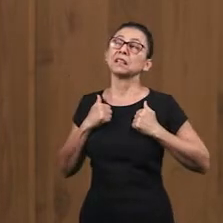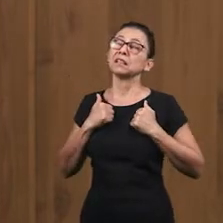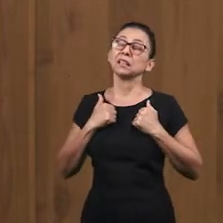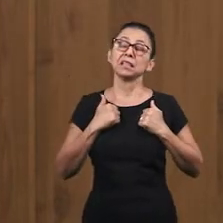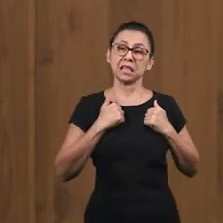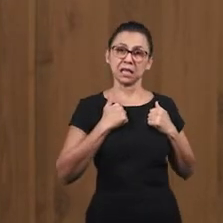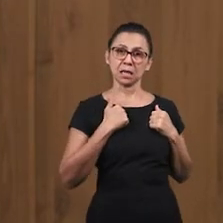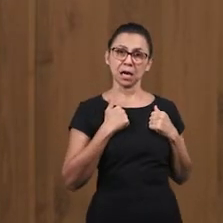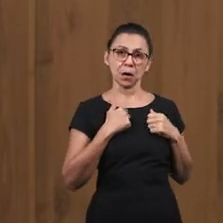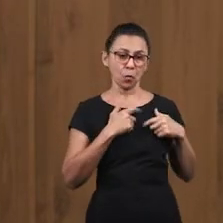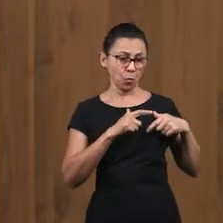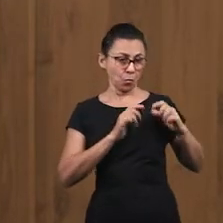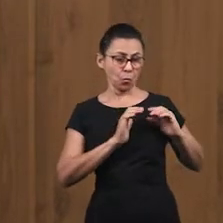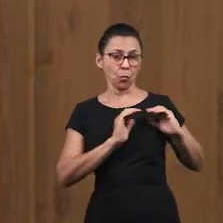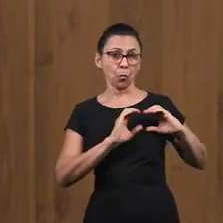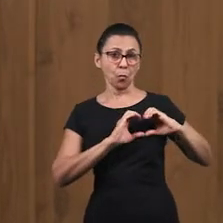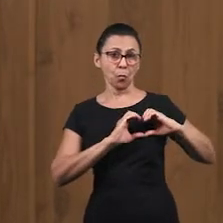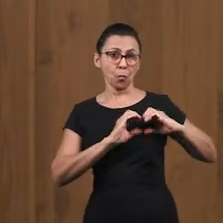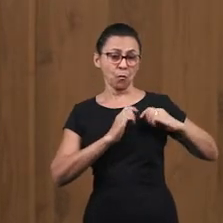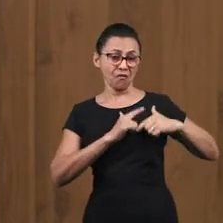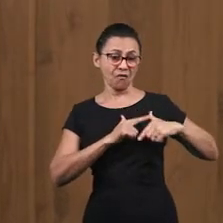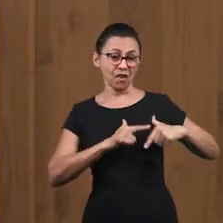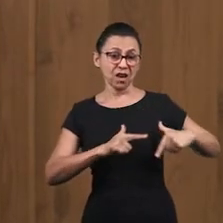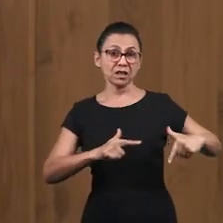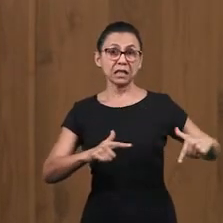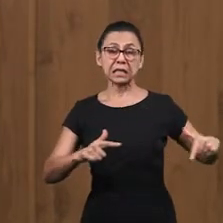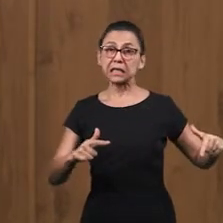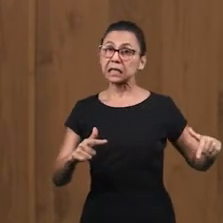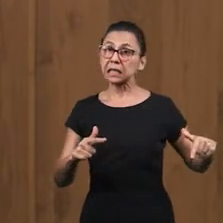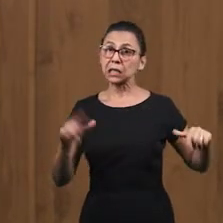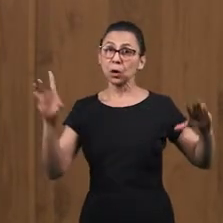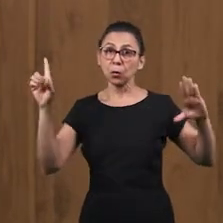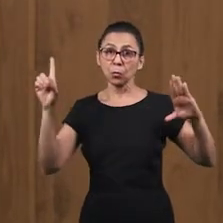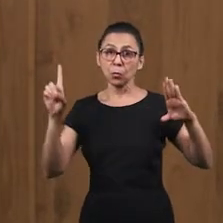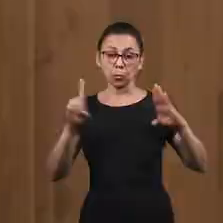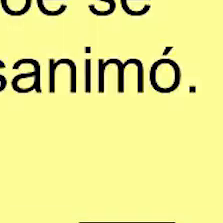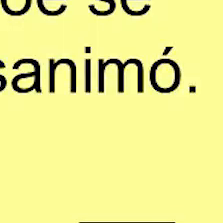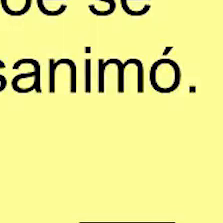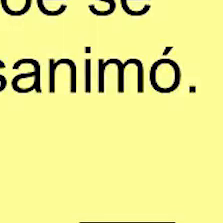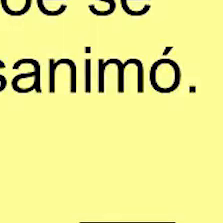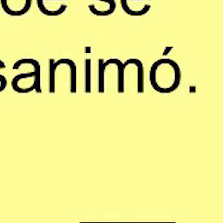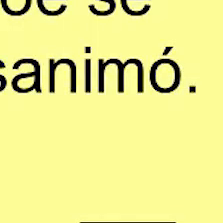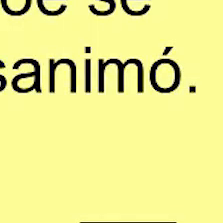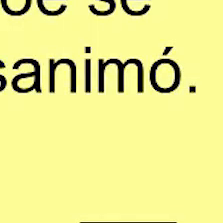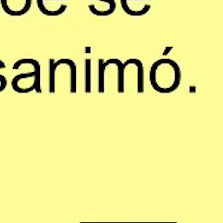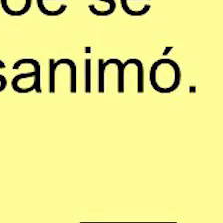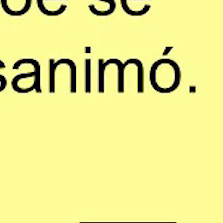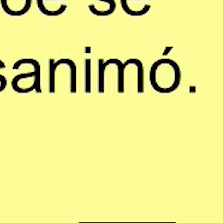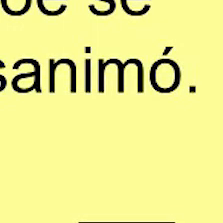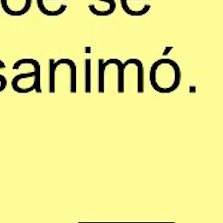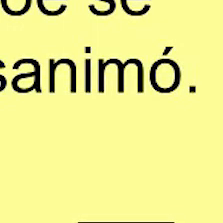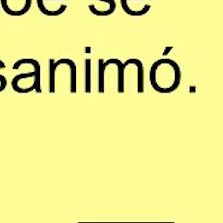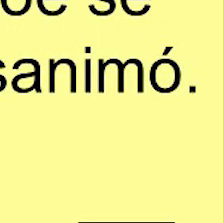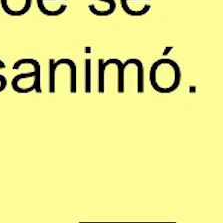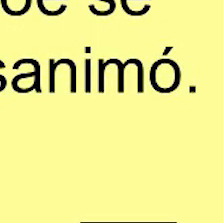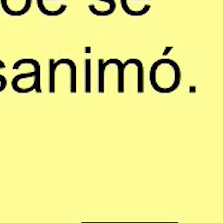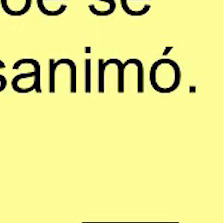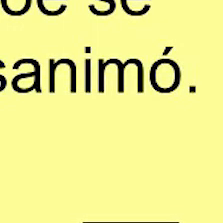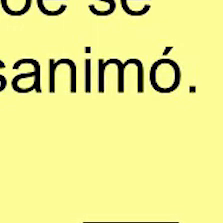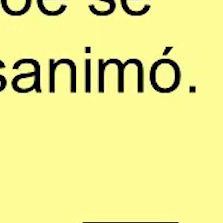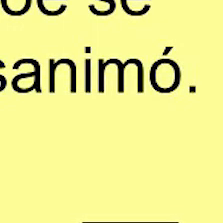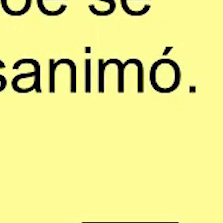y en el corazón de las personas continuaba vacío, sin el Señor. El corazón de las personas era lleno